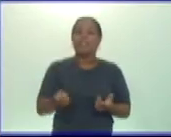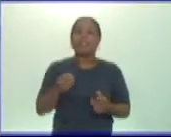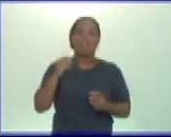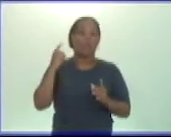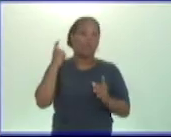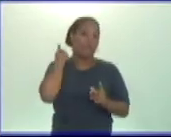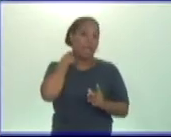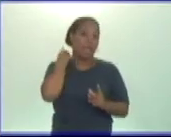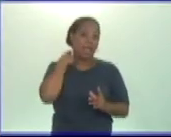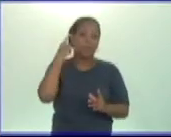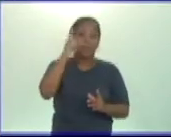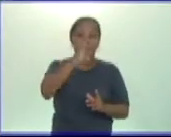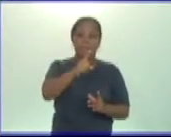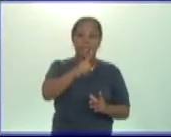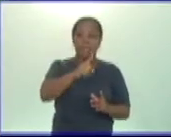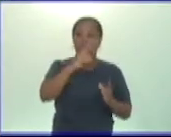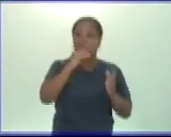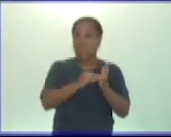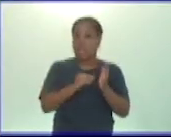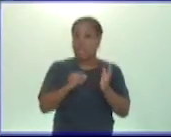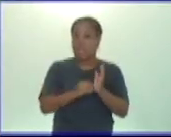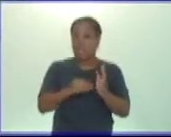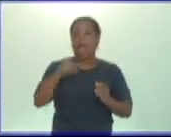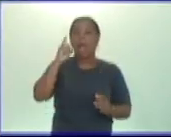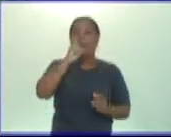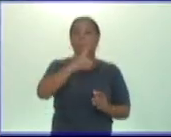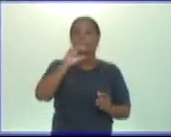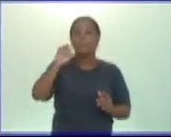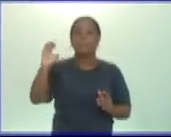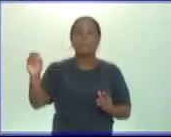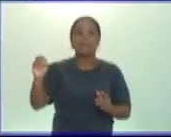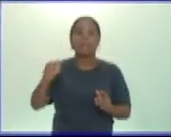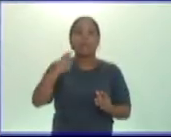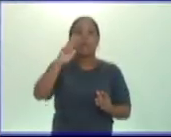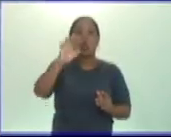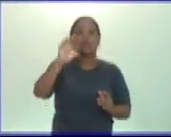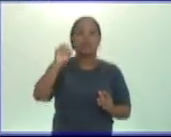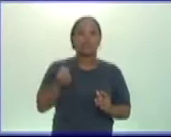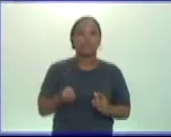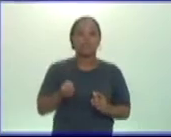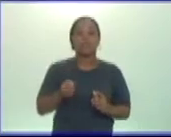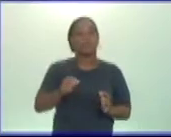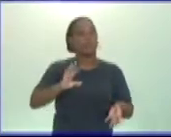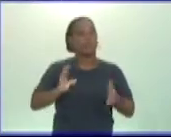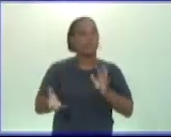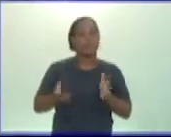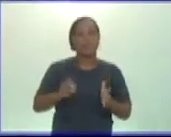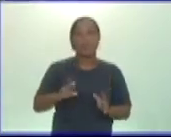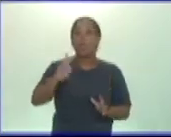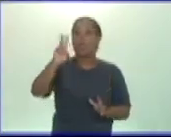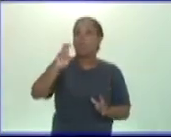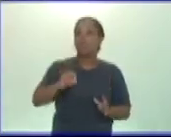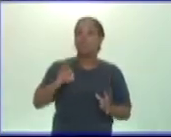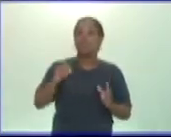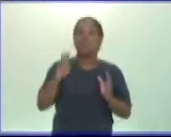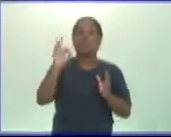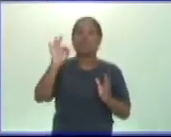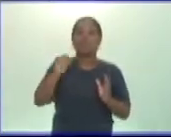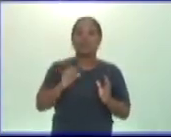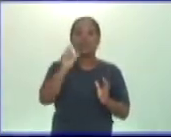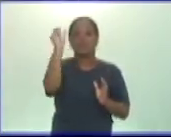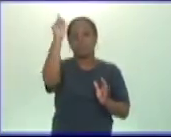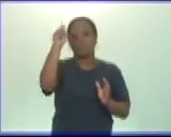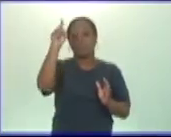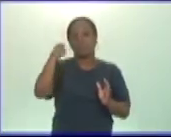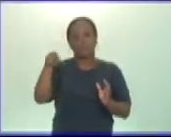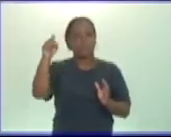a 1800, el dióxido de carbono atmosférico promedió 280 partes por millón. Pero desde